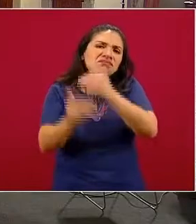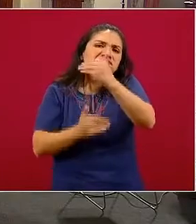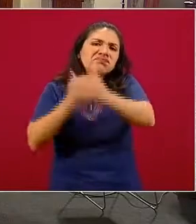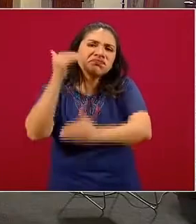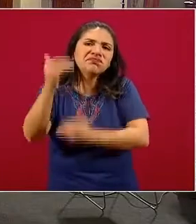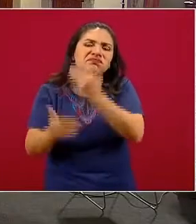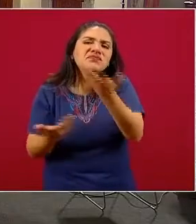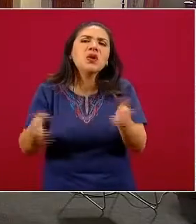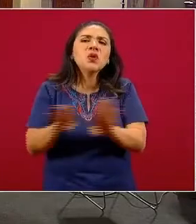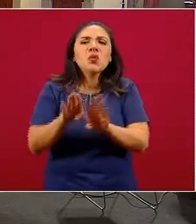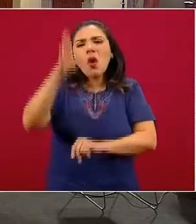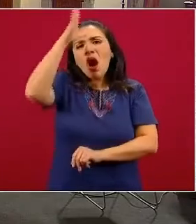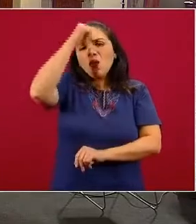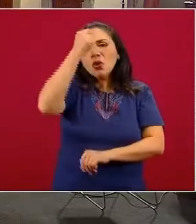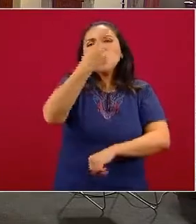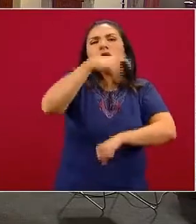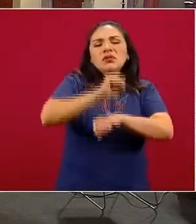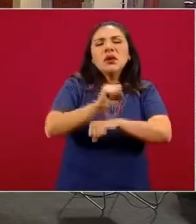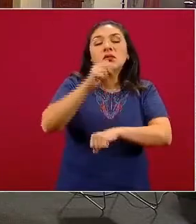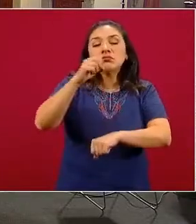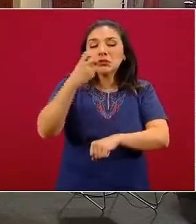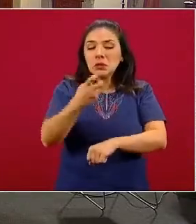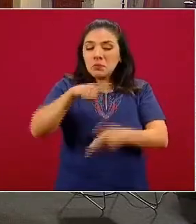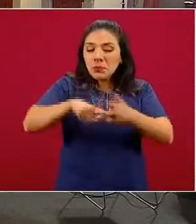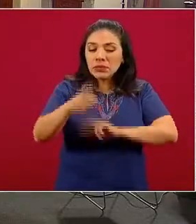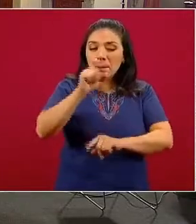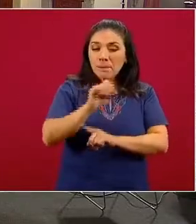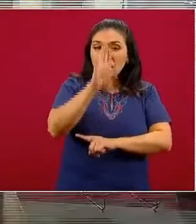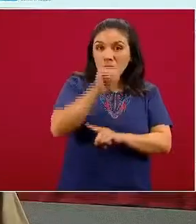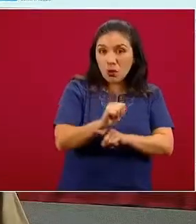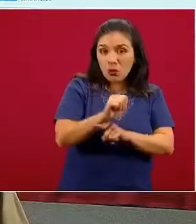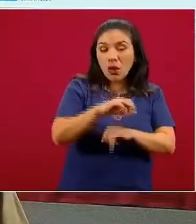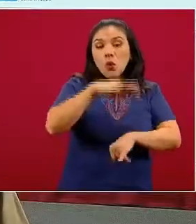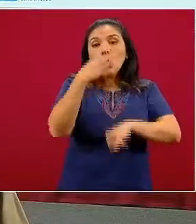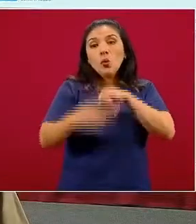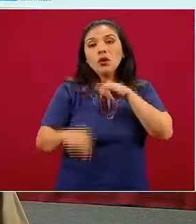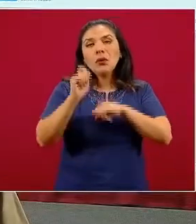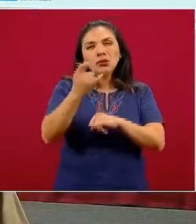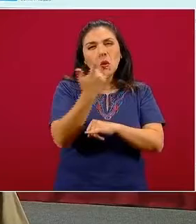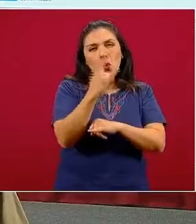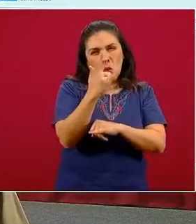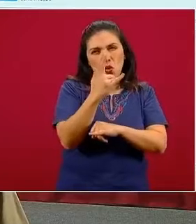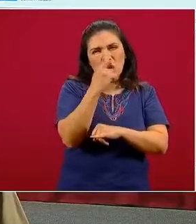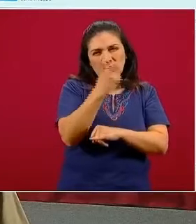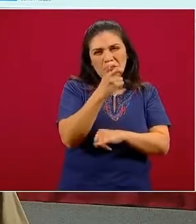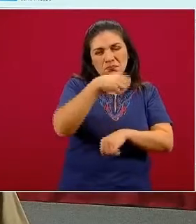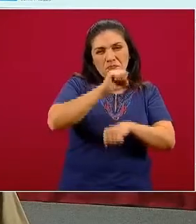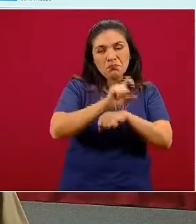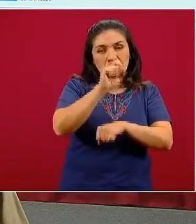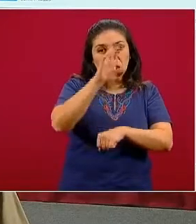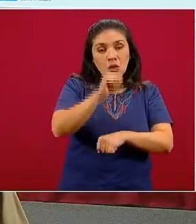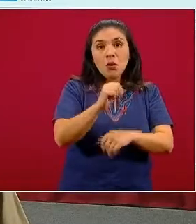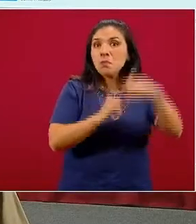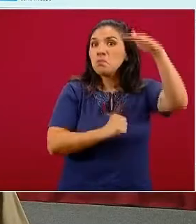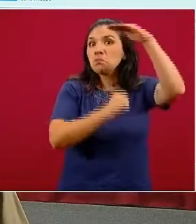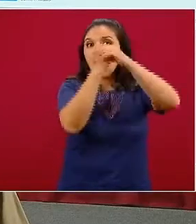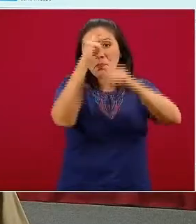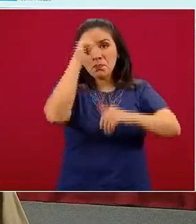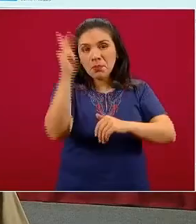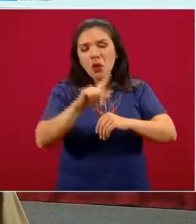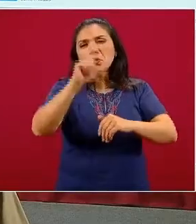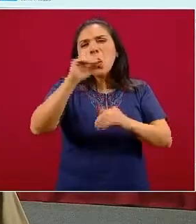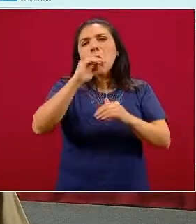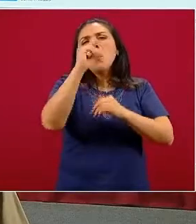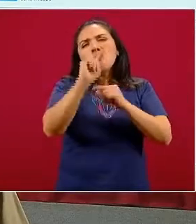a en la semana 29 del año, la última semana de julio, el punto máximo ya se ha ido